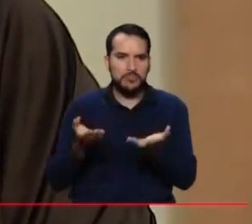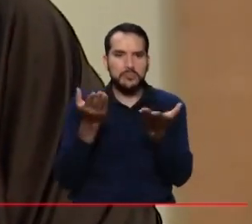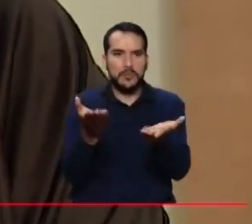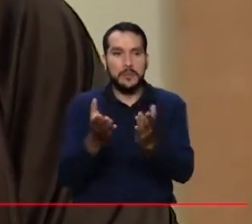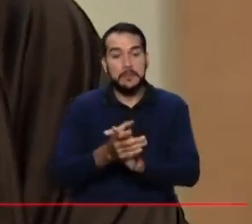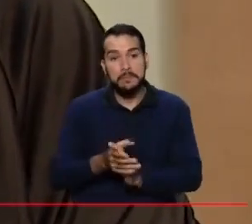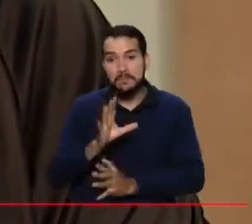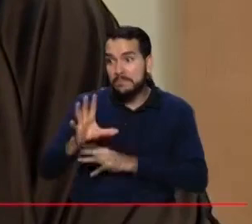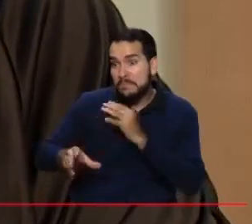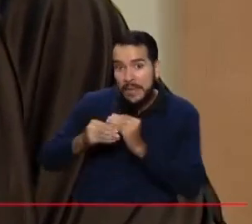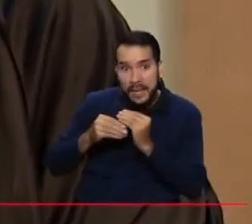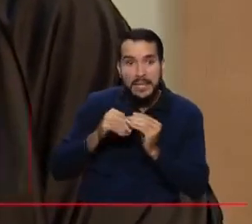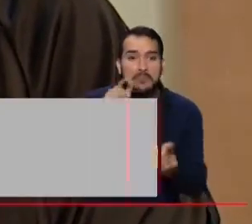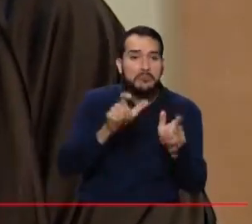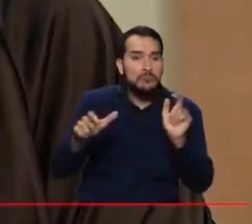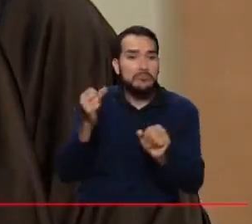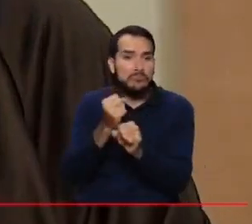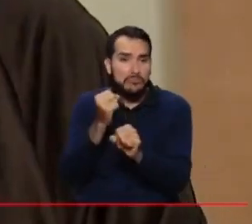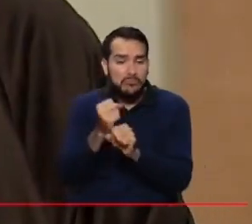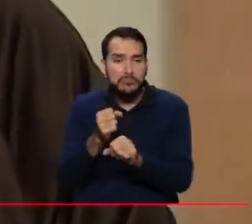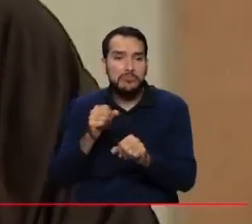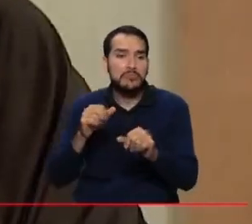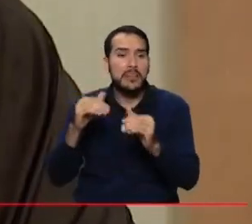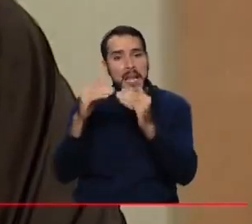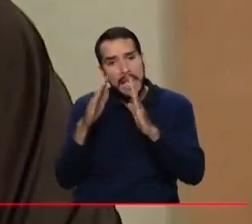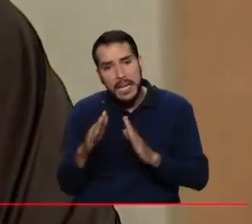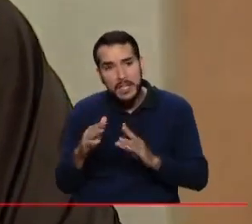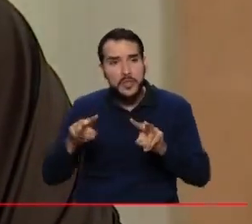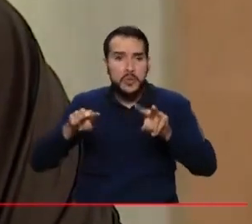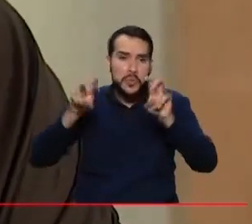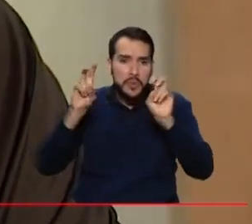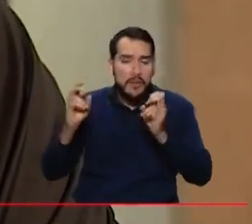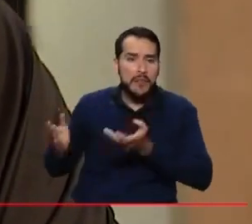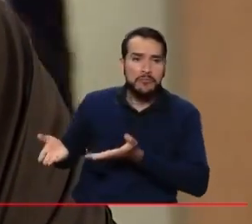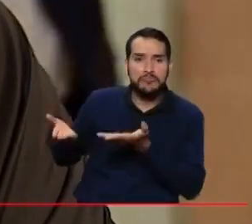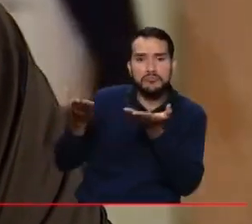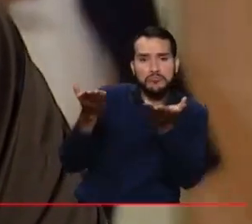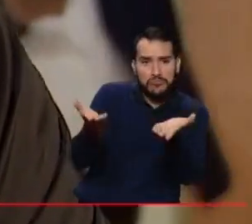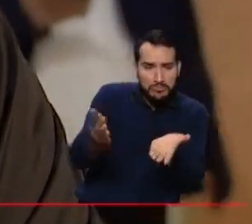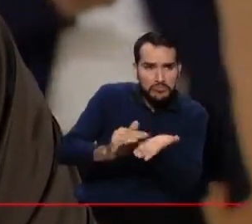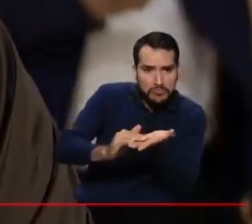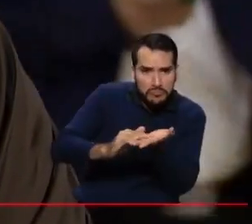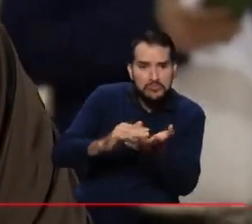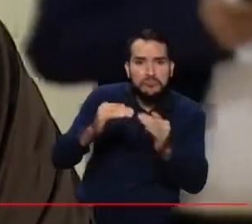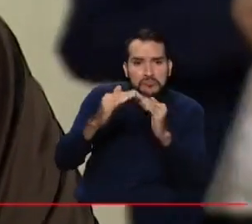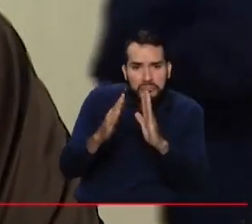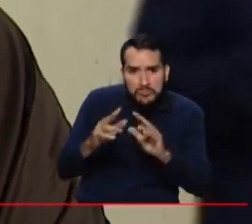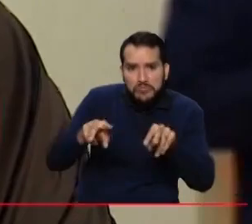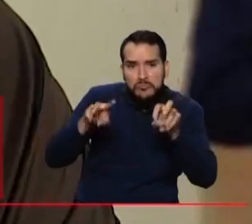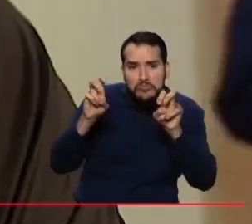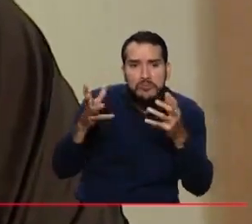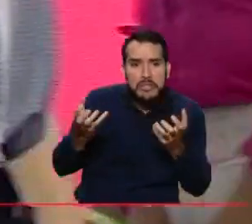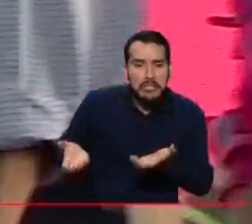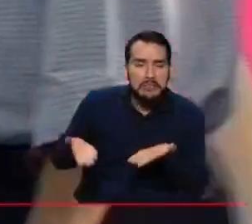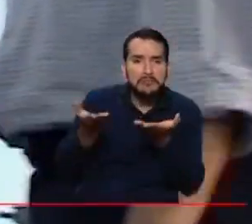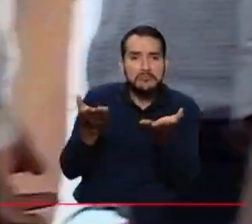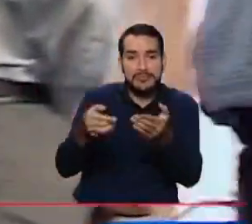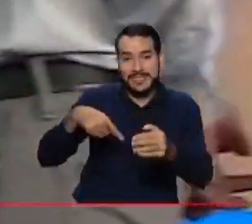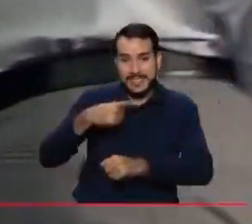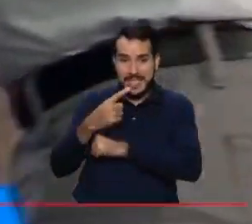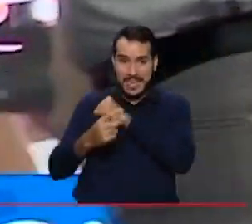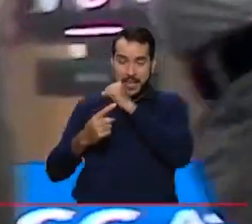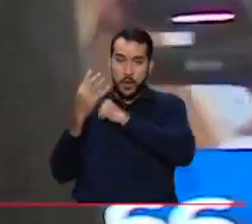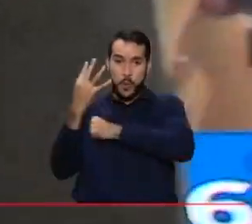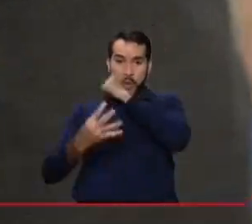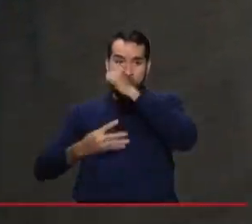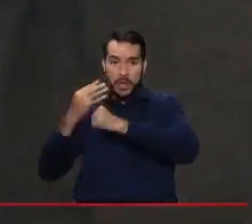mejoramientos de vivienda nueva, que se esperan sean cercanos a las 7.000 mejoramientos en el departamento en este cuatrenio. Gracias